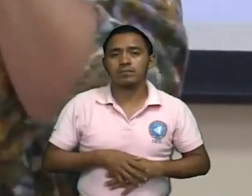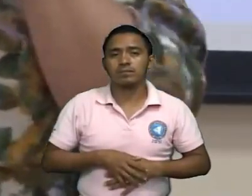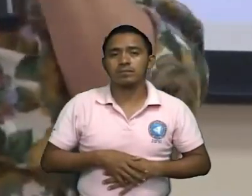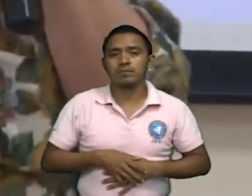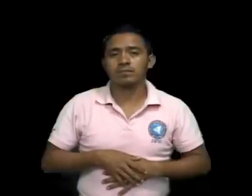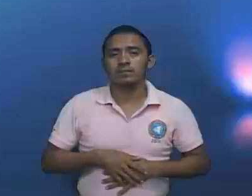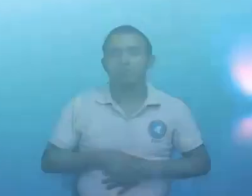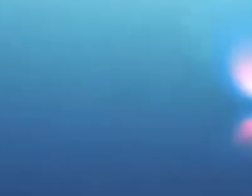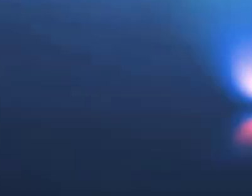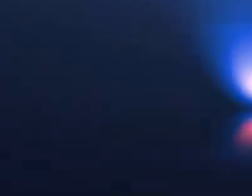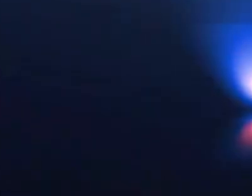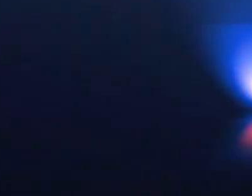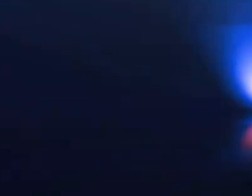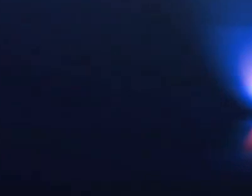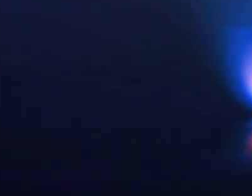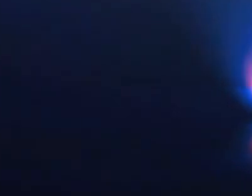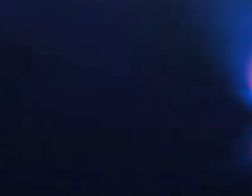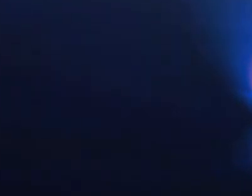Castro.